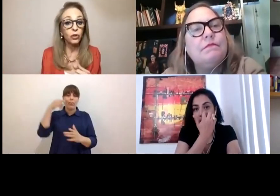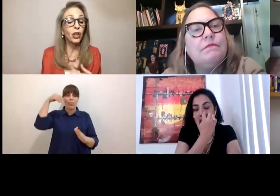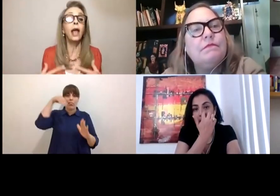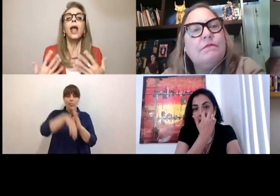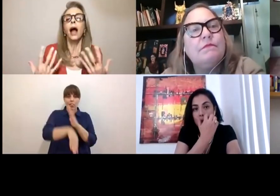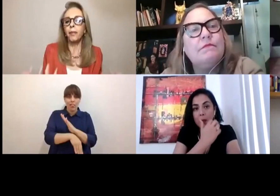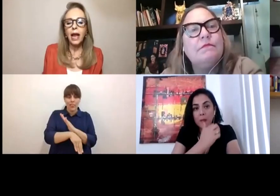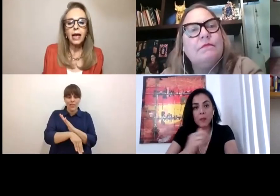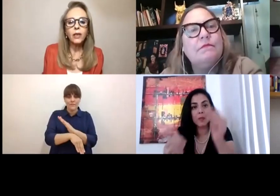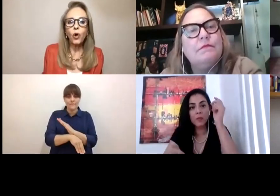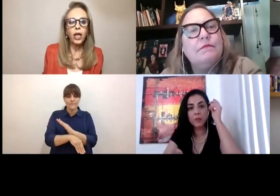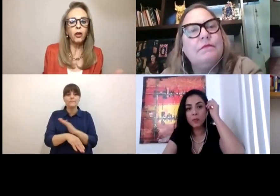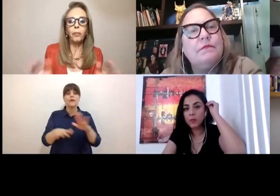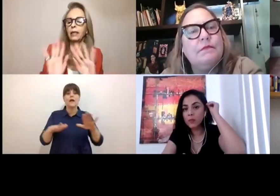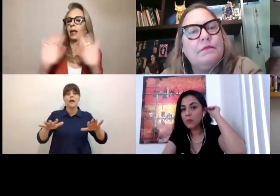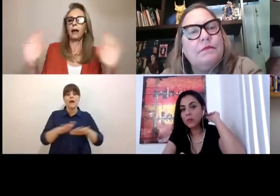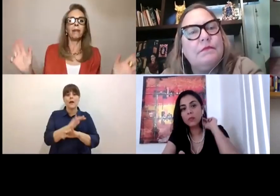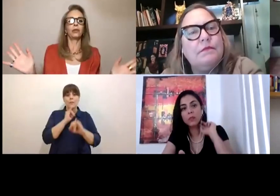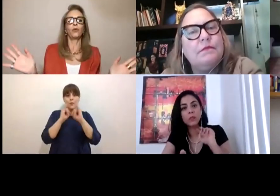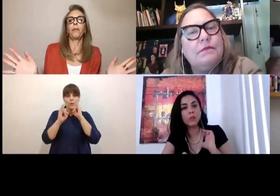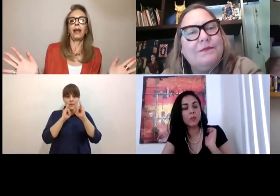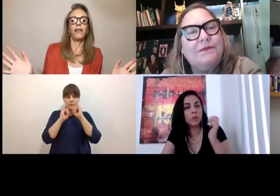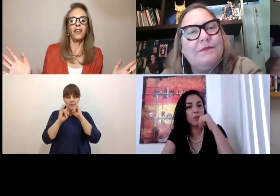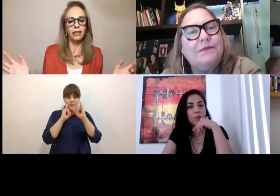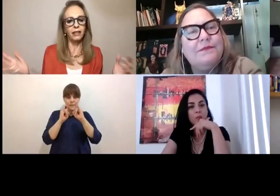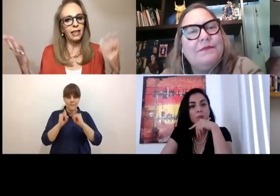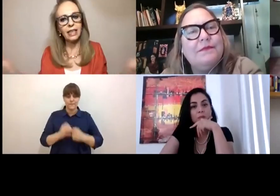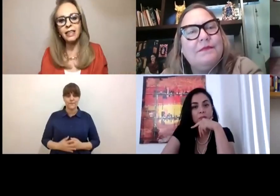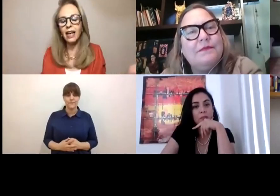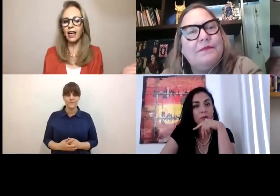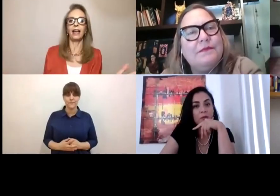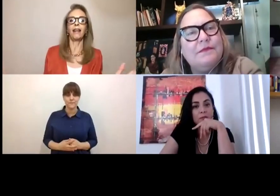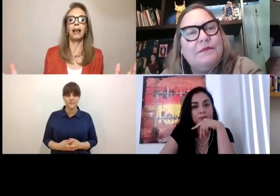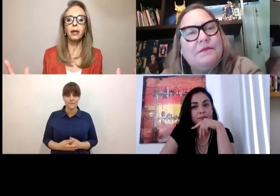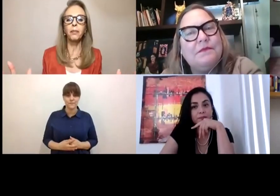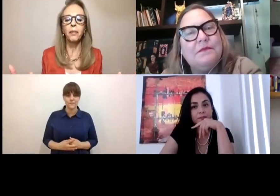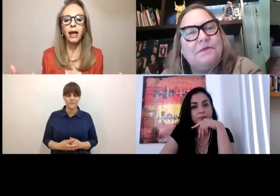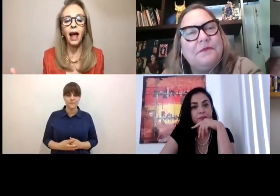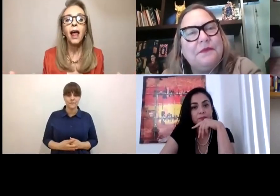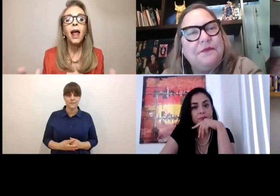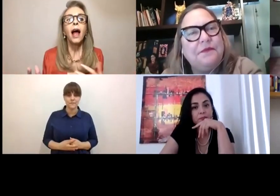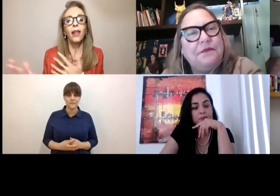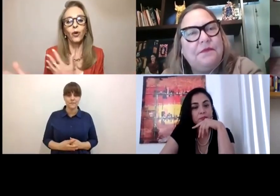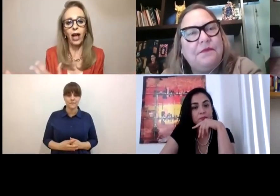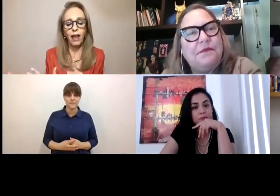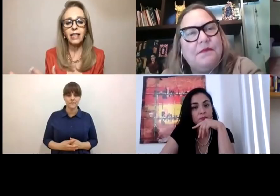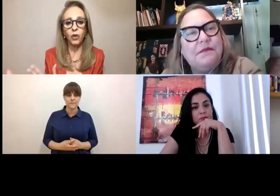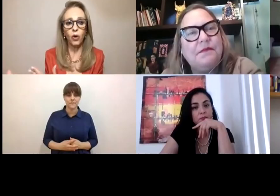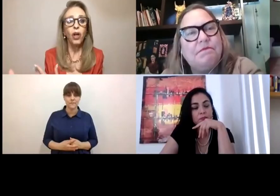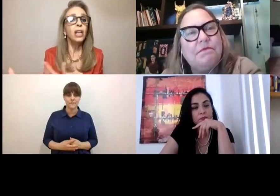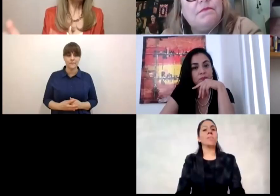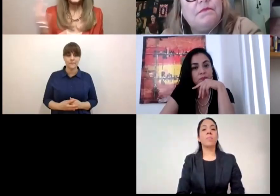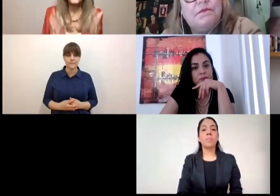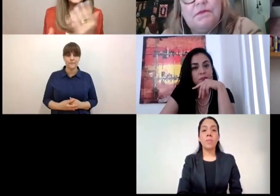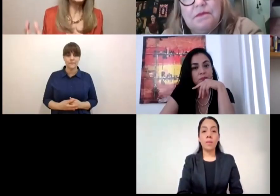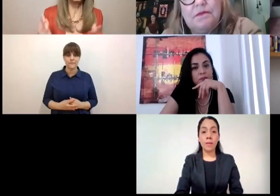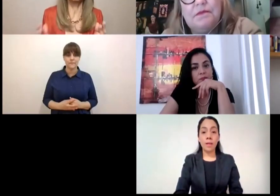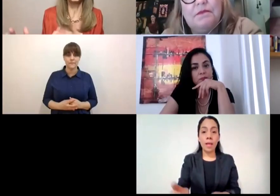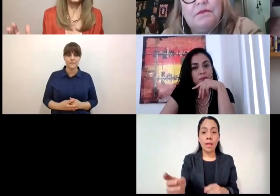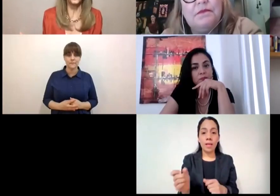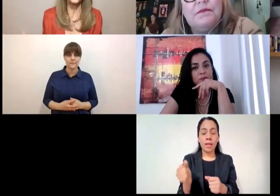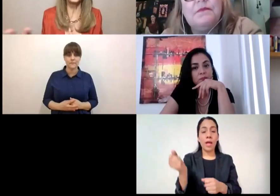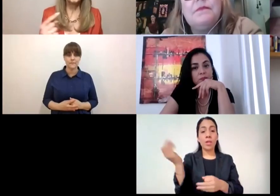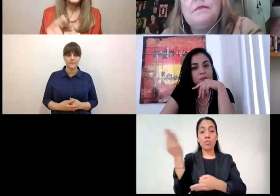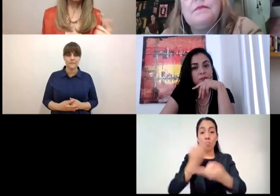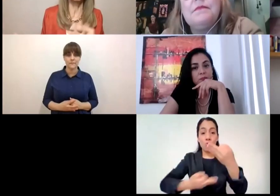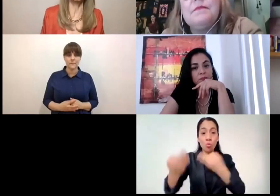zapatos que habían escogido para ser la más guapa de la fiesta y sentirse la reina de la primavera, adoradas, ¿no? Todo eso se les